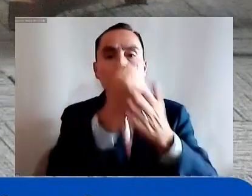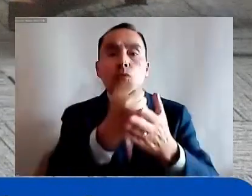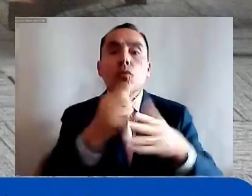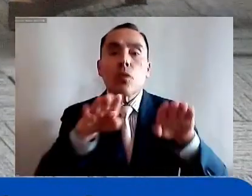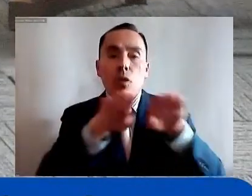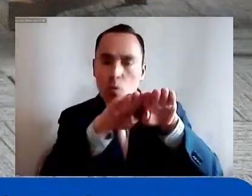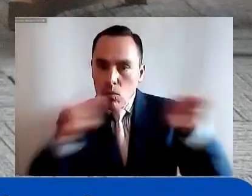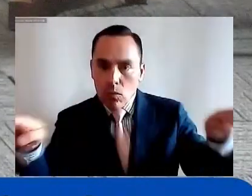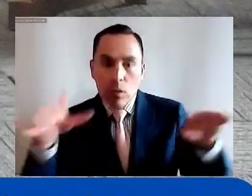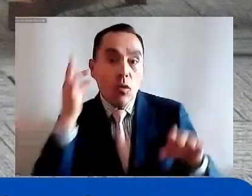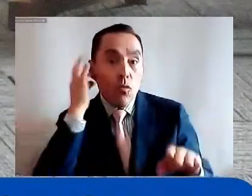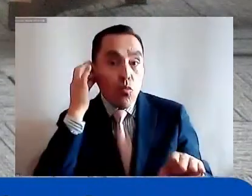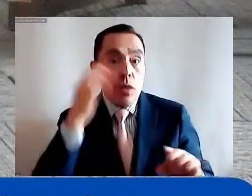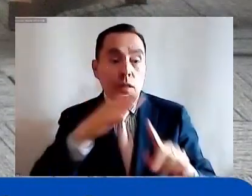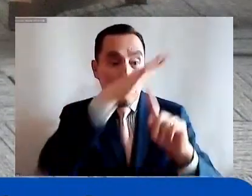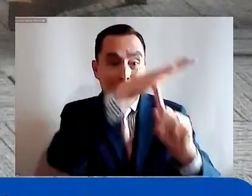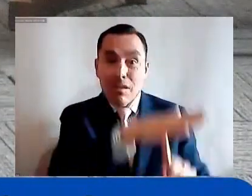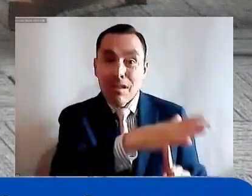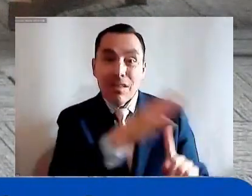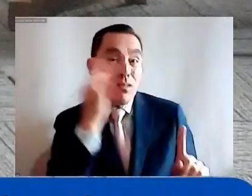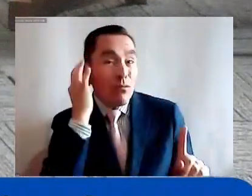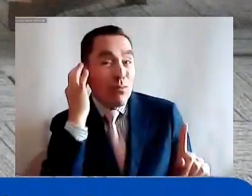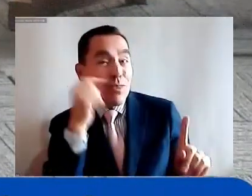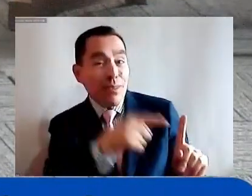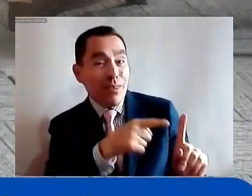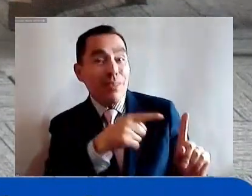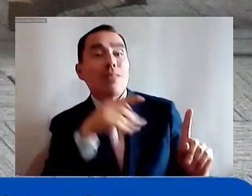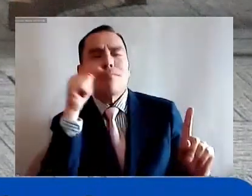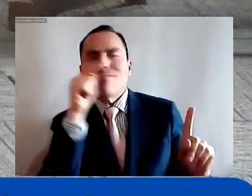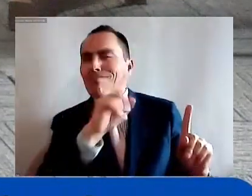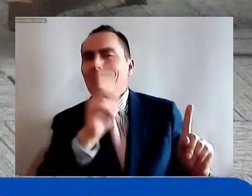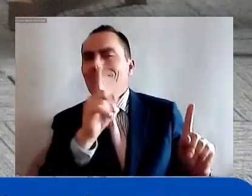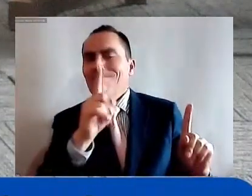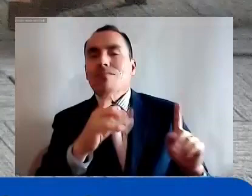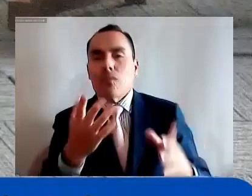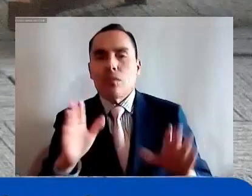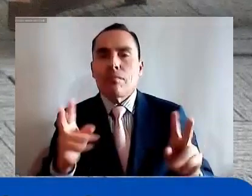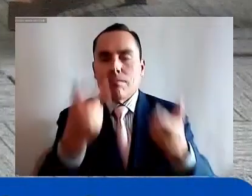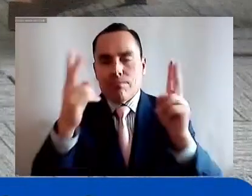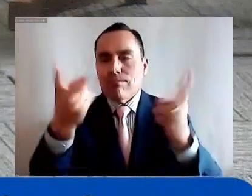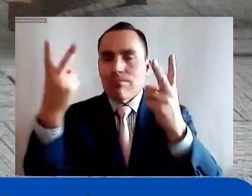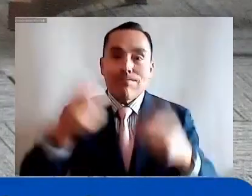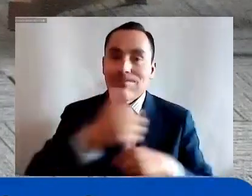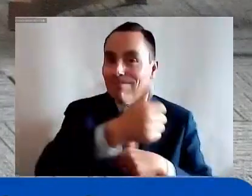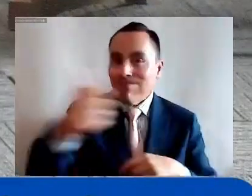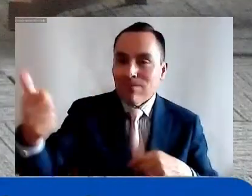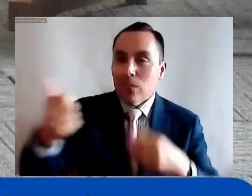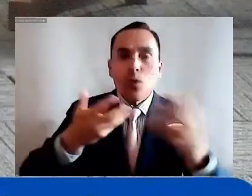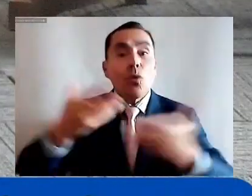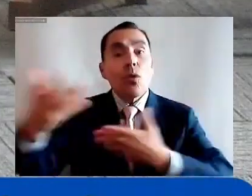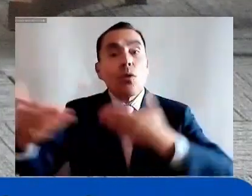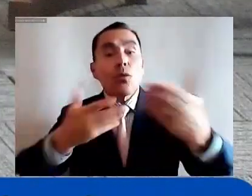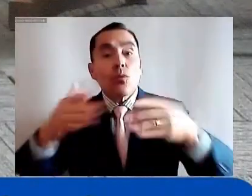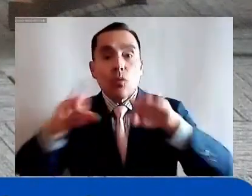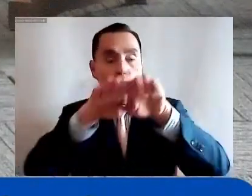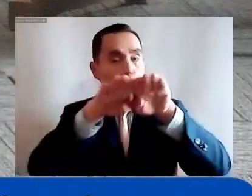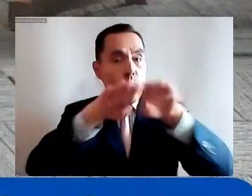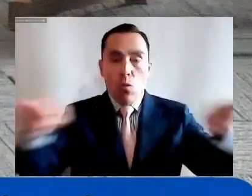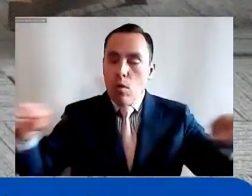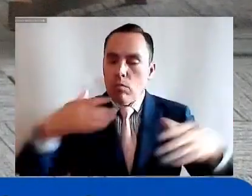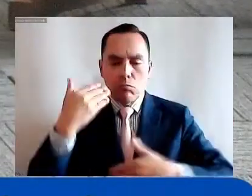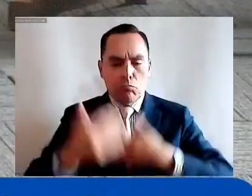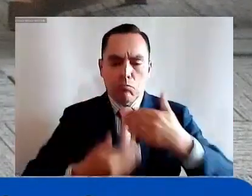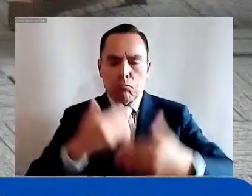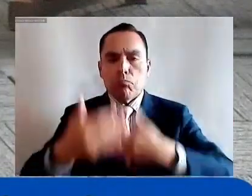de la discriminación contra la mujer y para su más plena participación en igualdad en el proceso de desarrollo